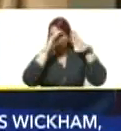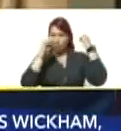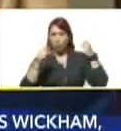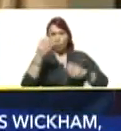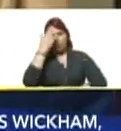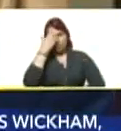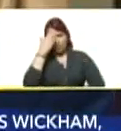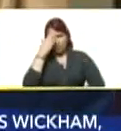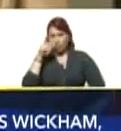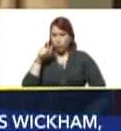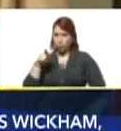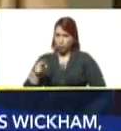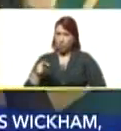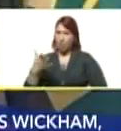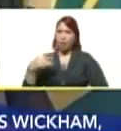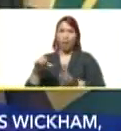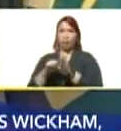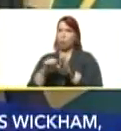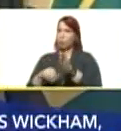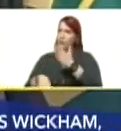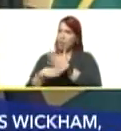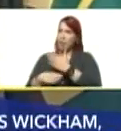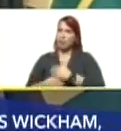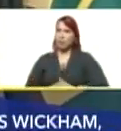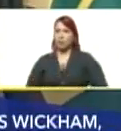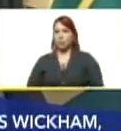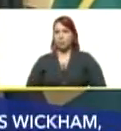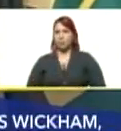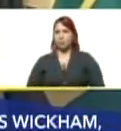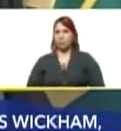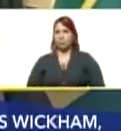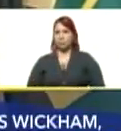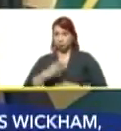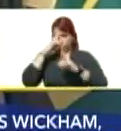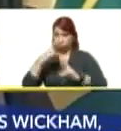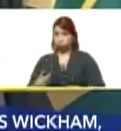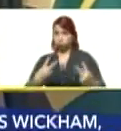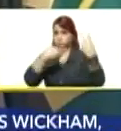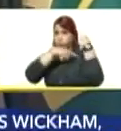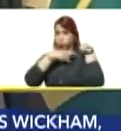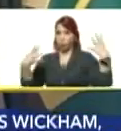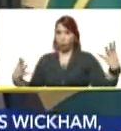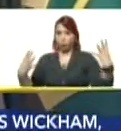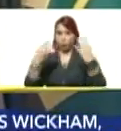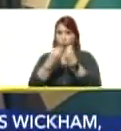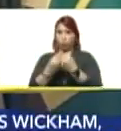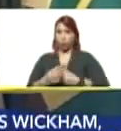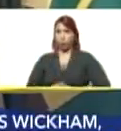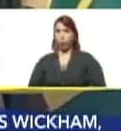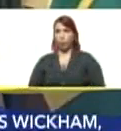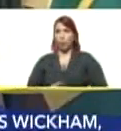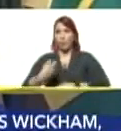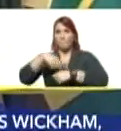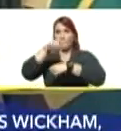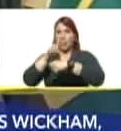usted, a donde vaya, a cumplir responsabilidades junto al primer ministro Ral